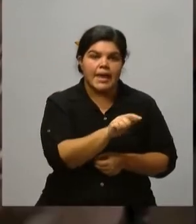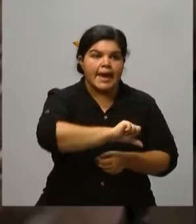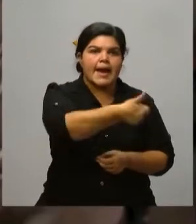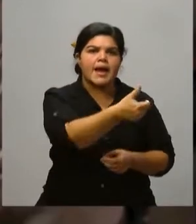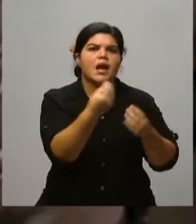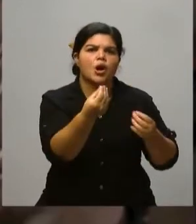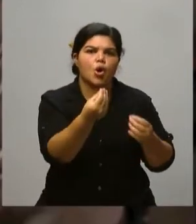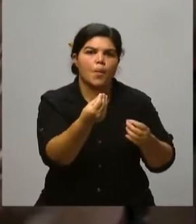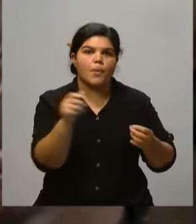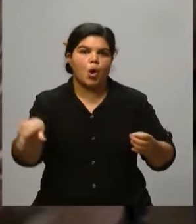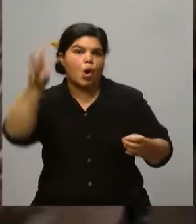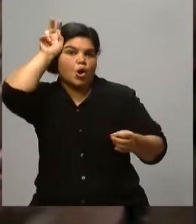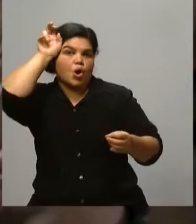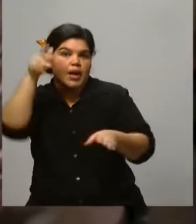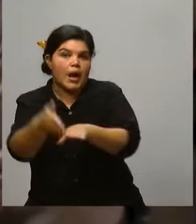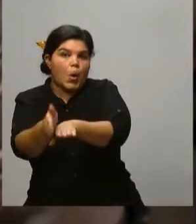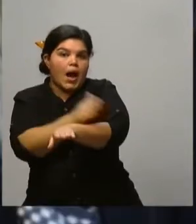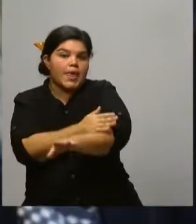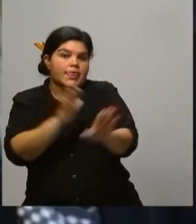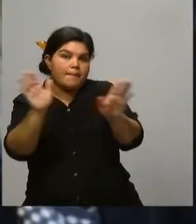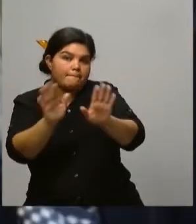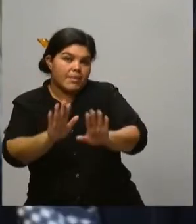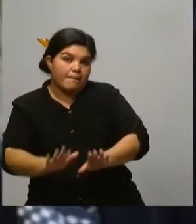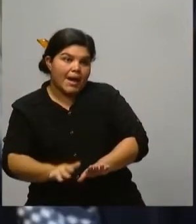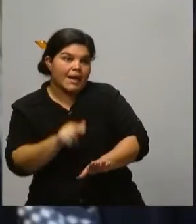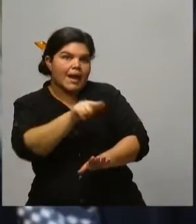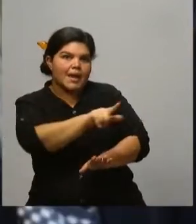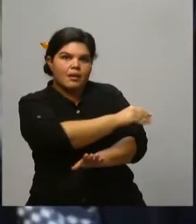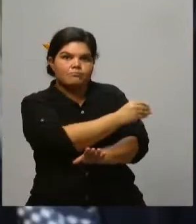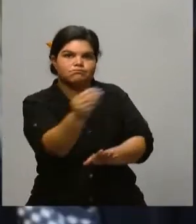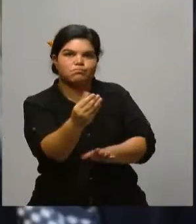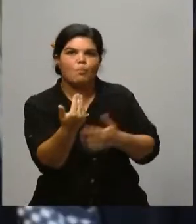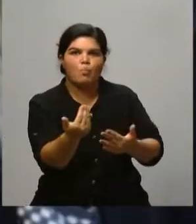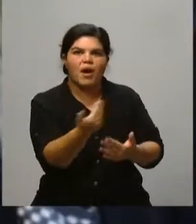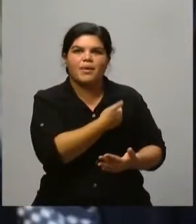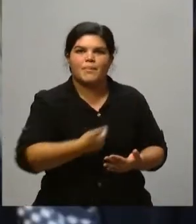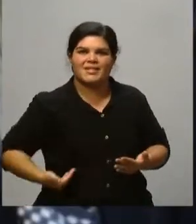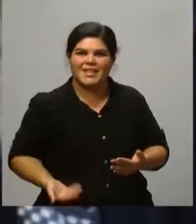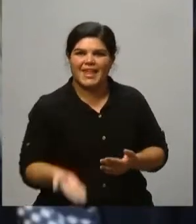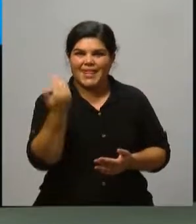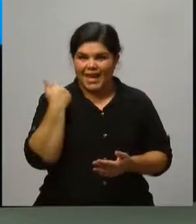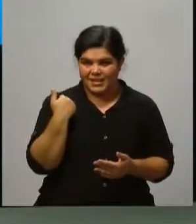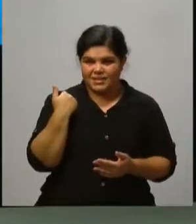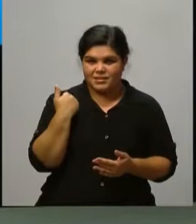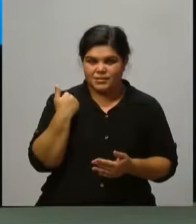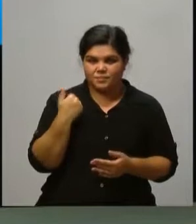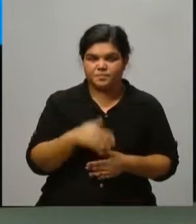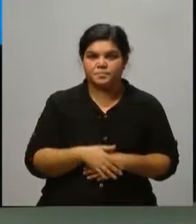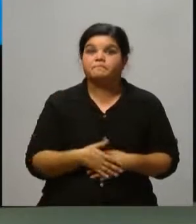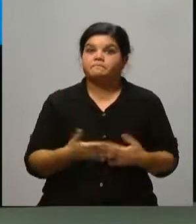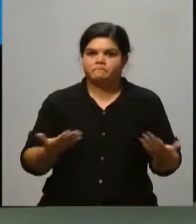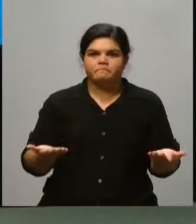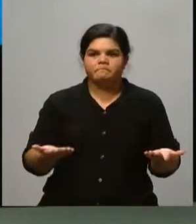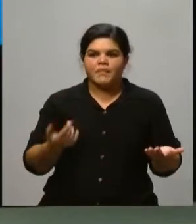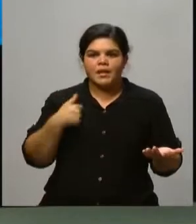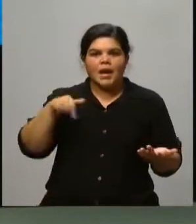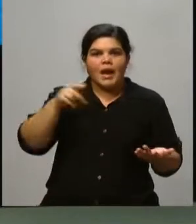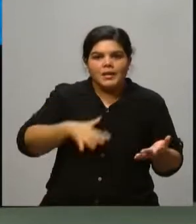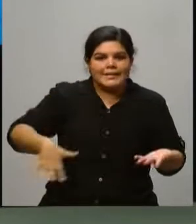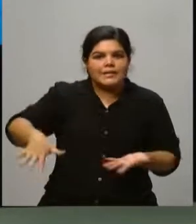nivel nacional los resultados, los posibles resultados que puede tener el oficialismo no le van a favorecer al Frente de Todos y por